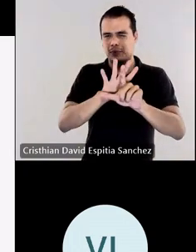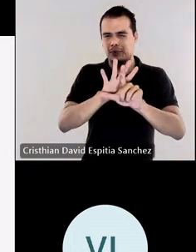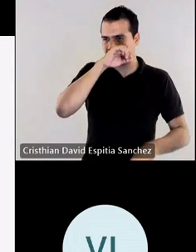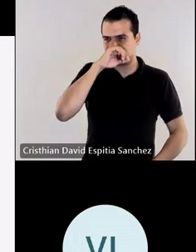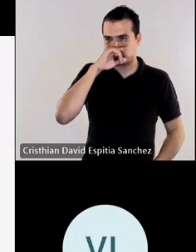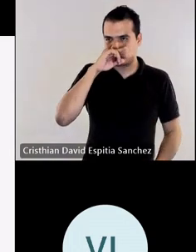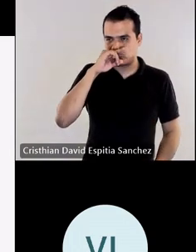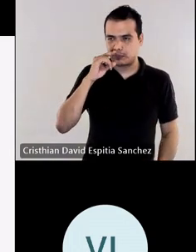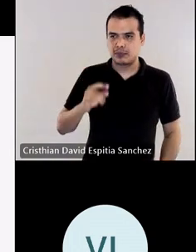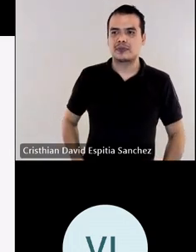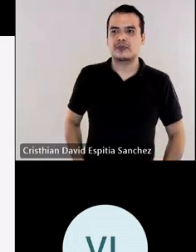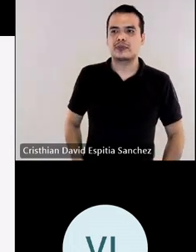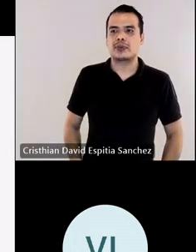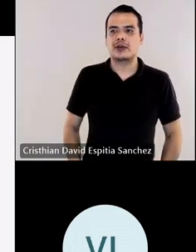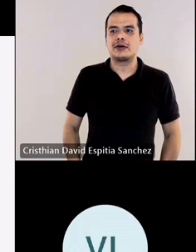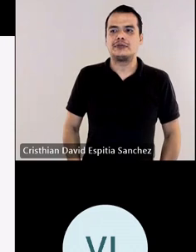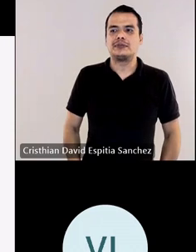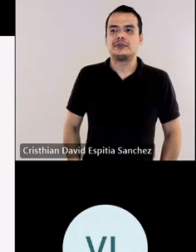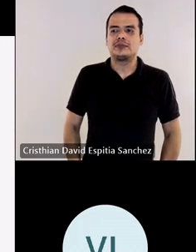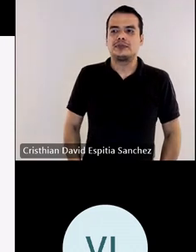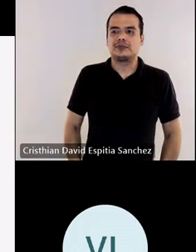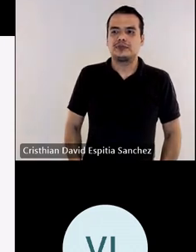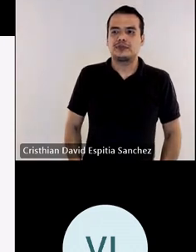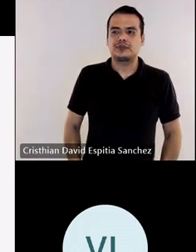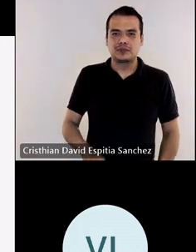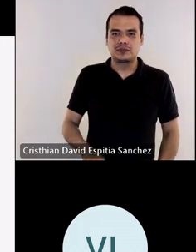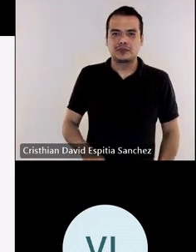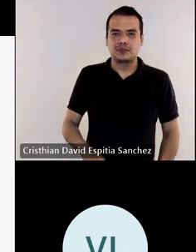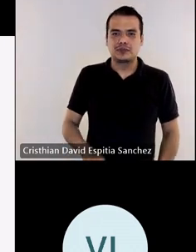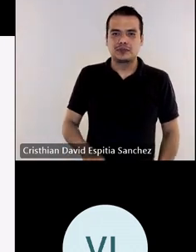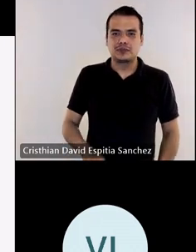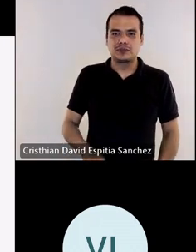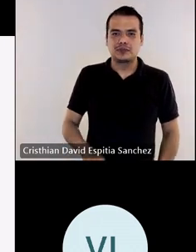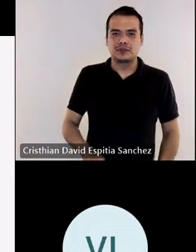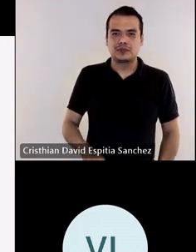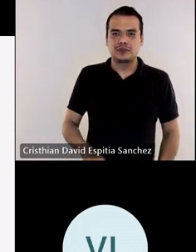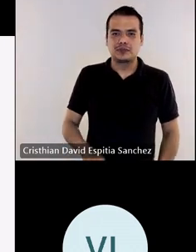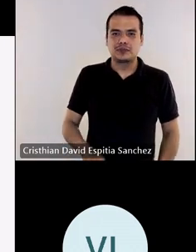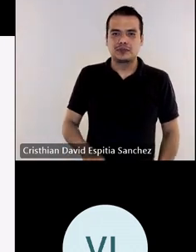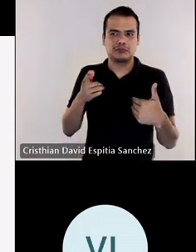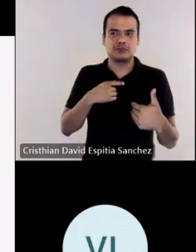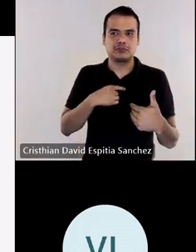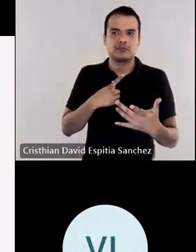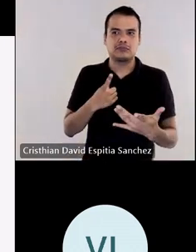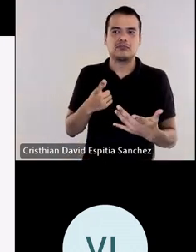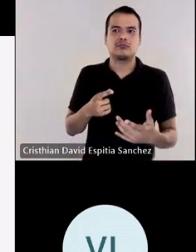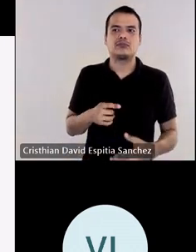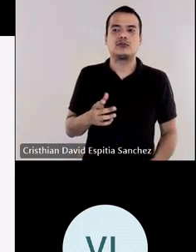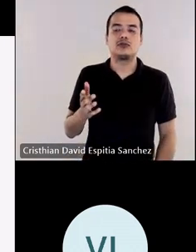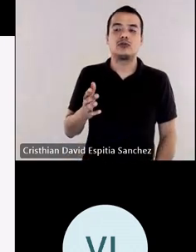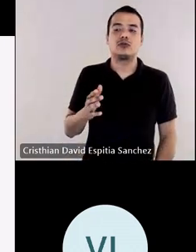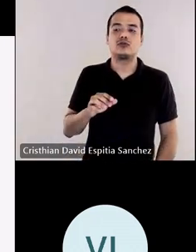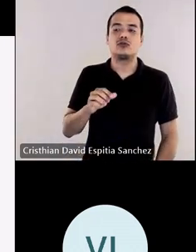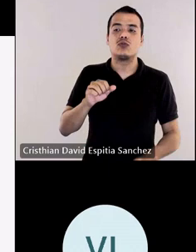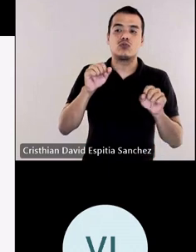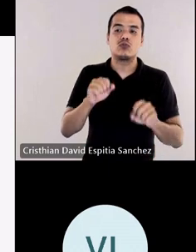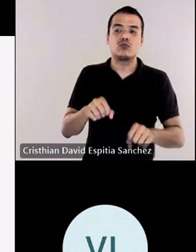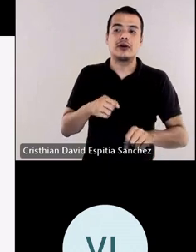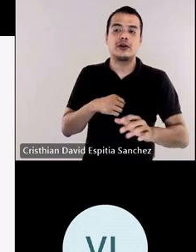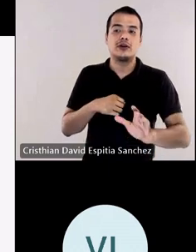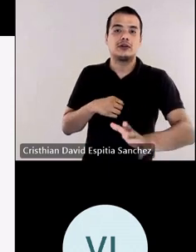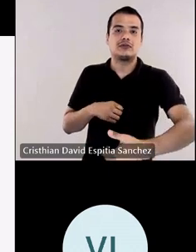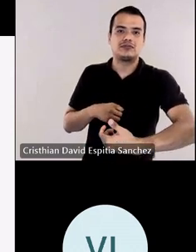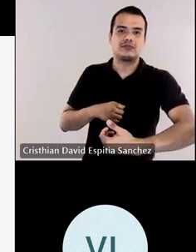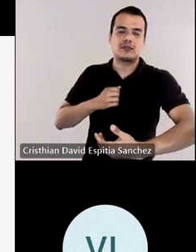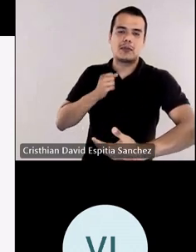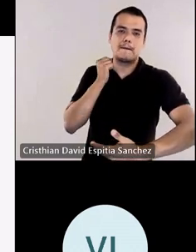No, acá la vemos. Entonces aquí vemos el paso a paso. Podemos hacer un golpe fuerte compresivo en la zona, en